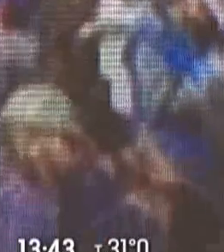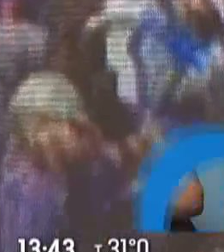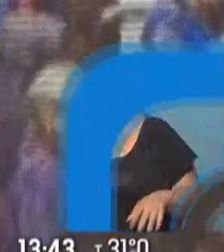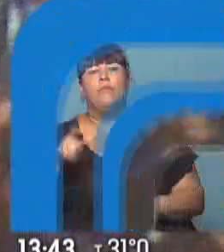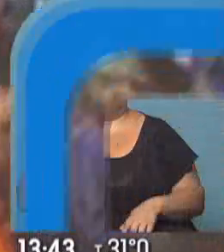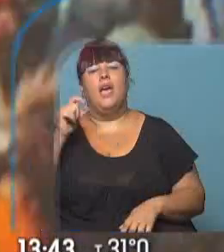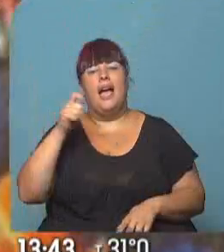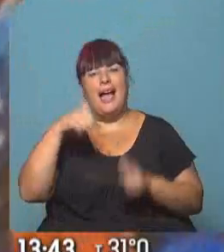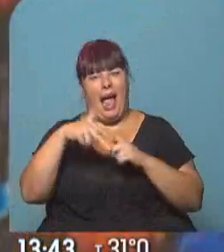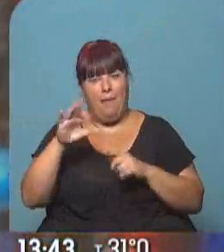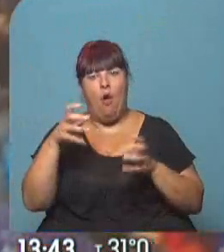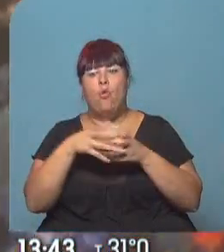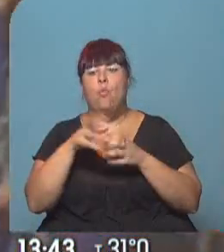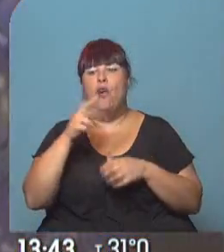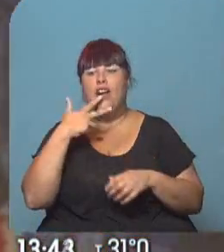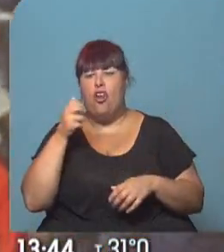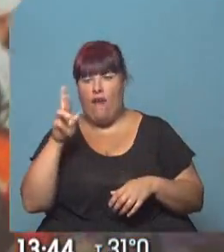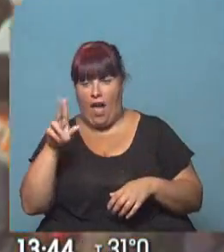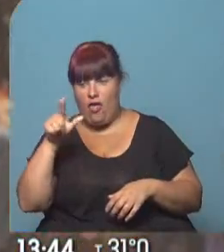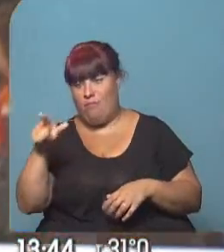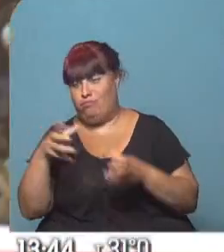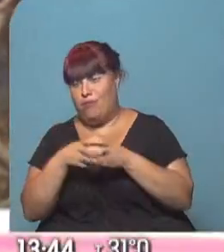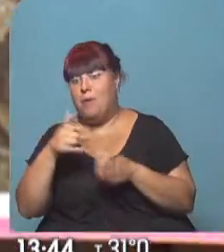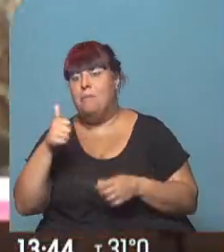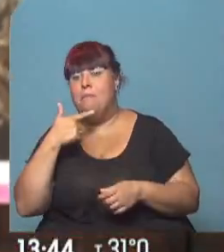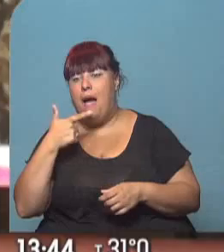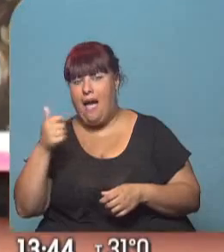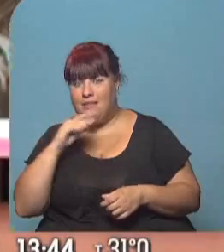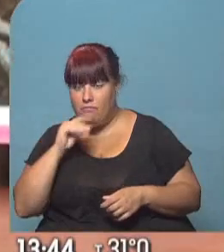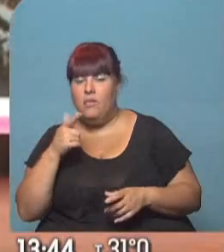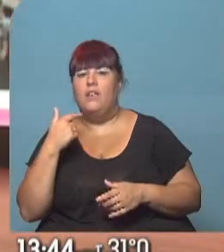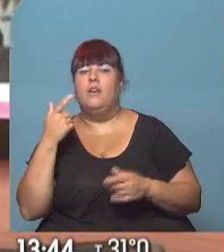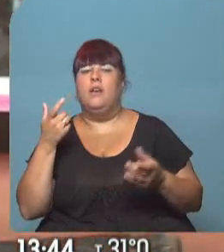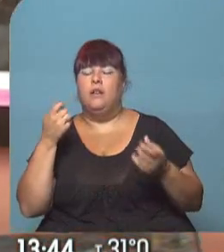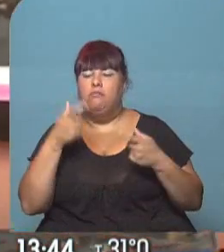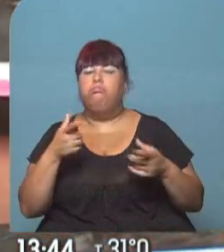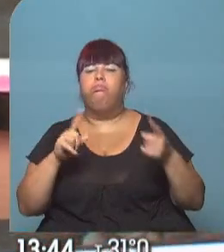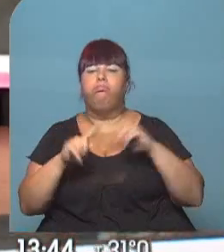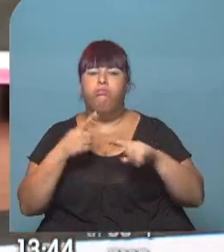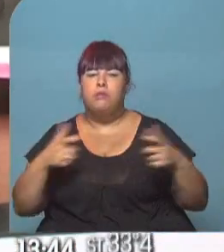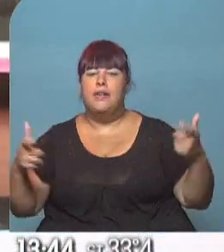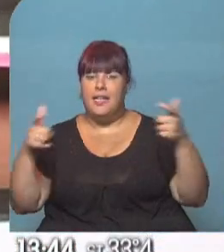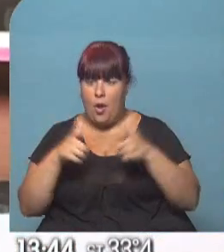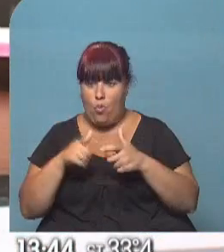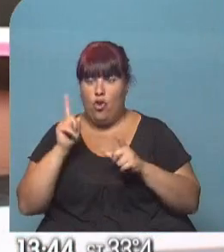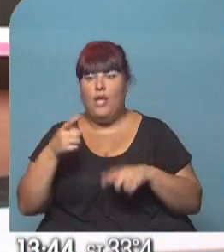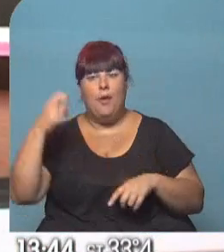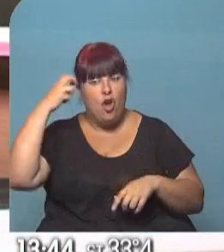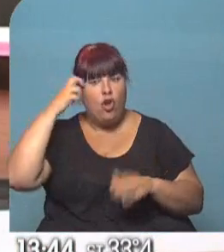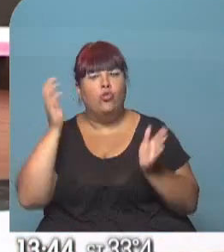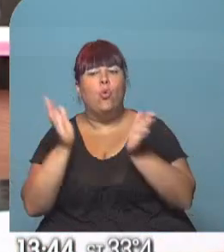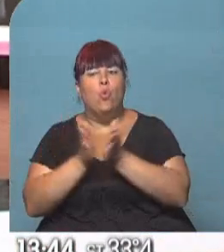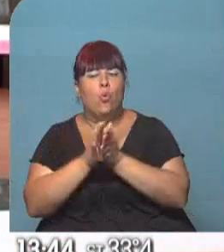Bueno, Graciela Camaño, del Frente Renovador del Masismo, recibió y organizó una reunión, además, en el Congreso